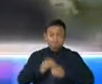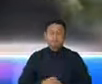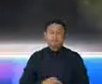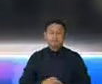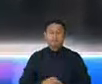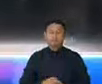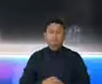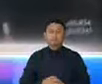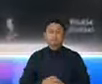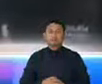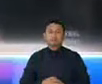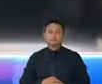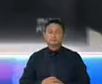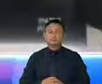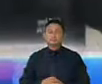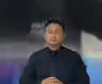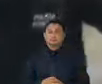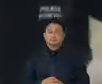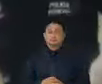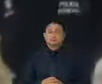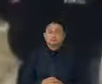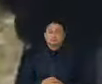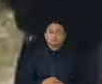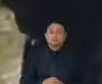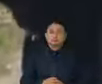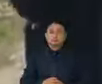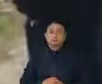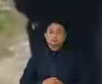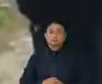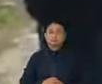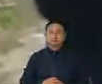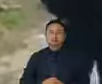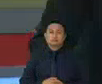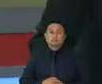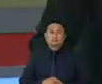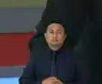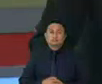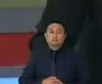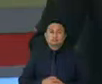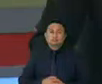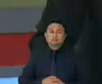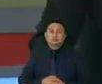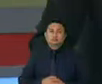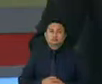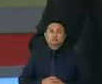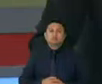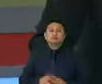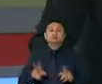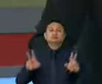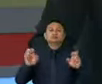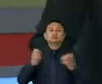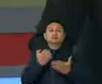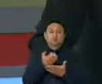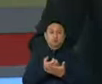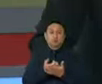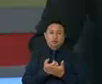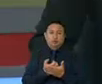Con la realización de Marco Ruiz, informó Edison Saavedra. En el ámbito